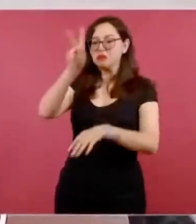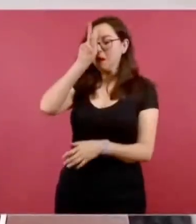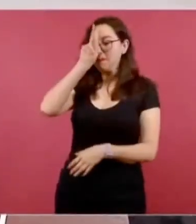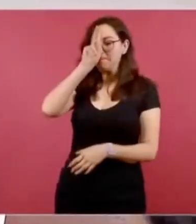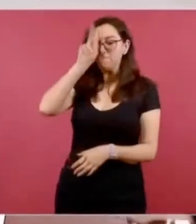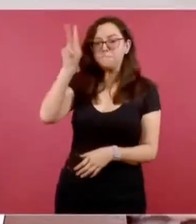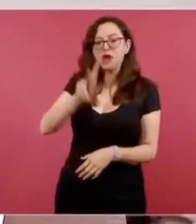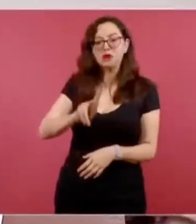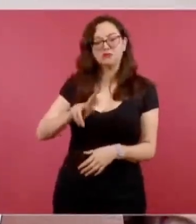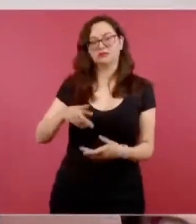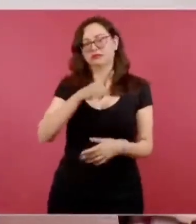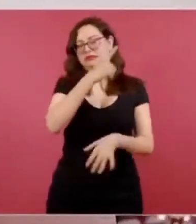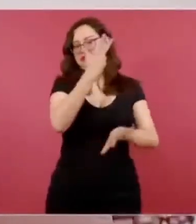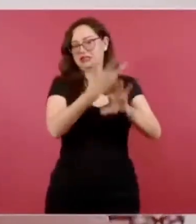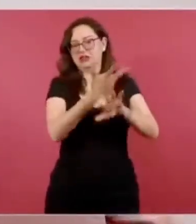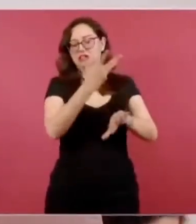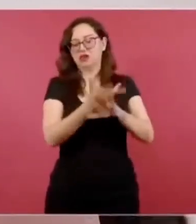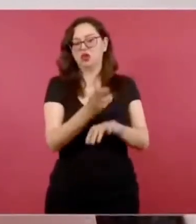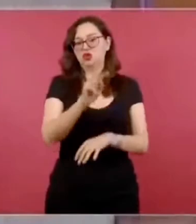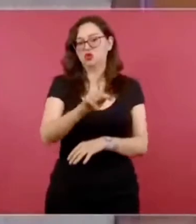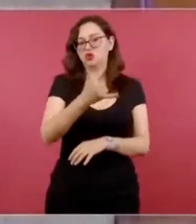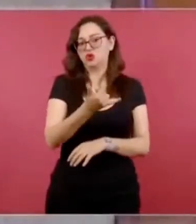2 veces galardonado,